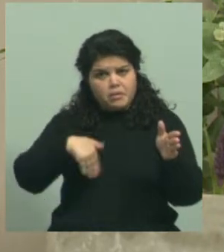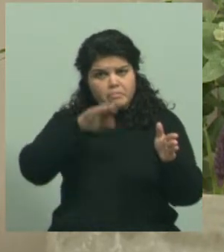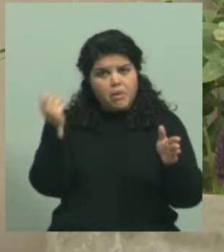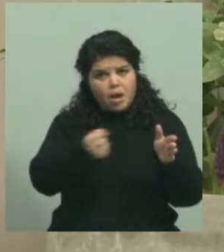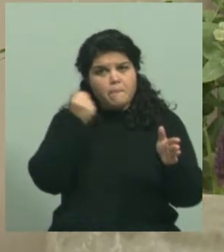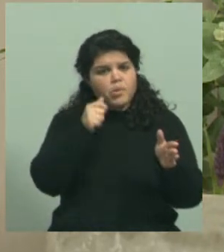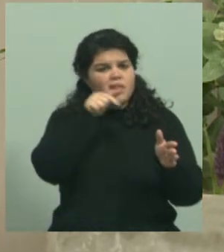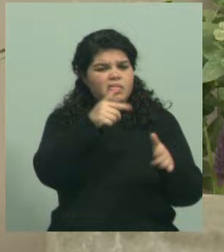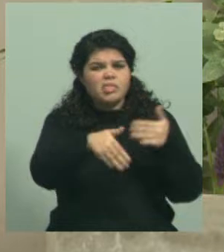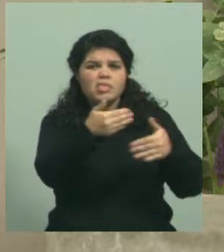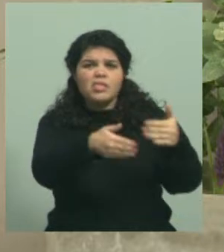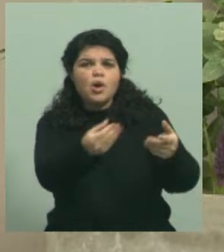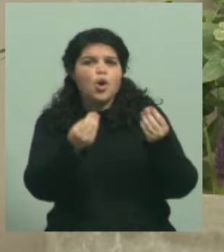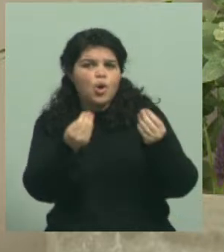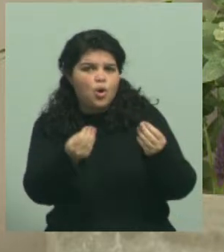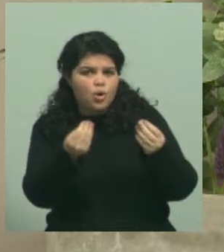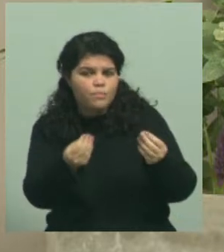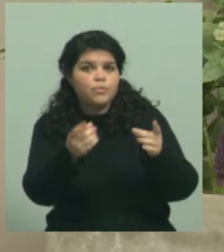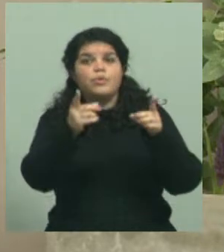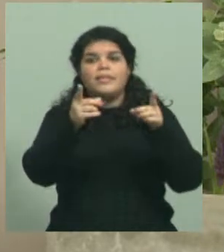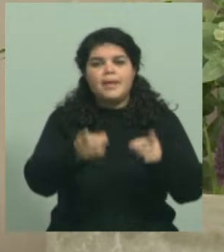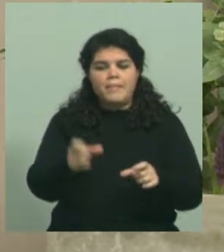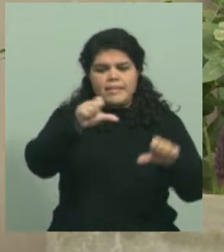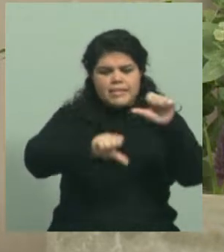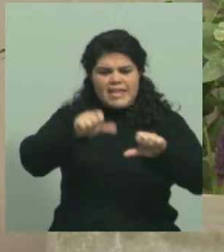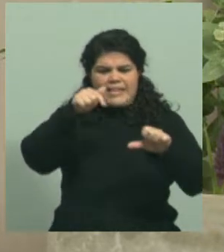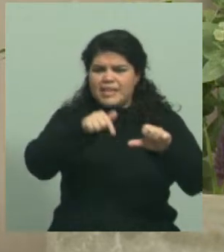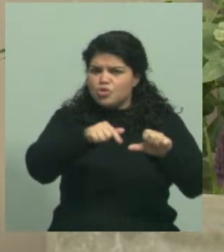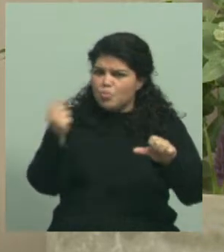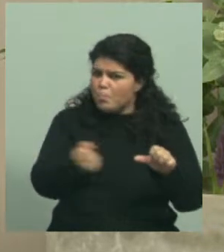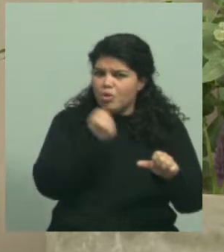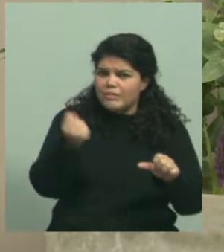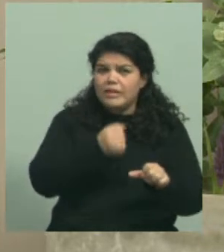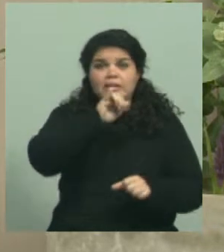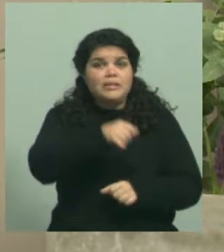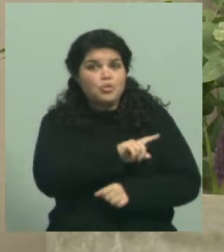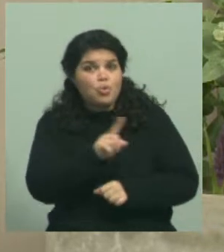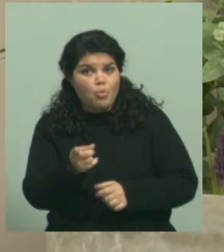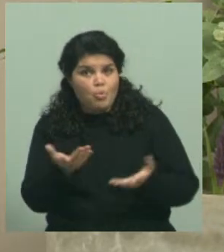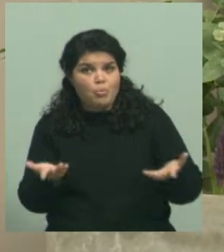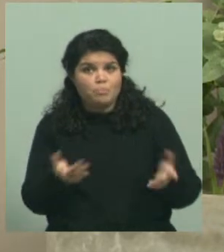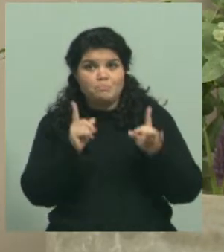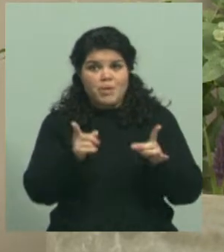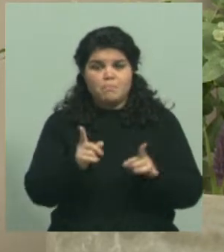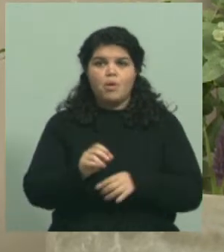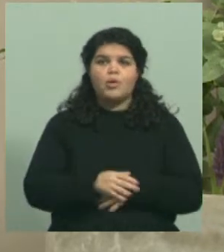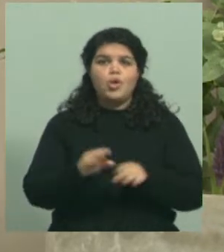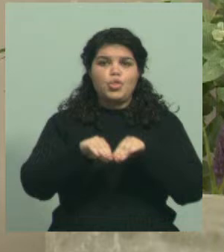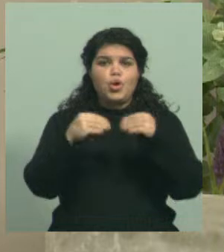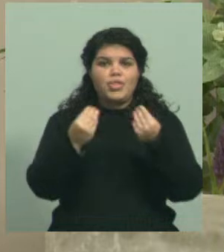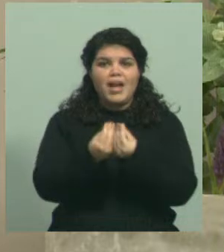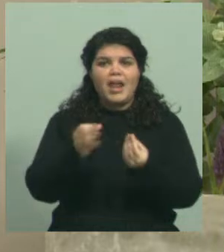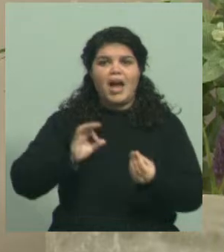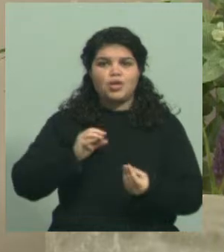ha evolucionado, qué tan importante ha sido la ciencia en el marco de los 40 años de democracia.